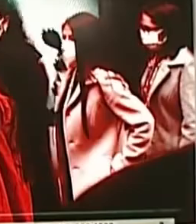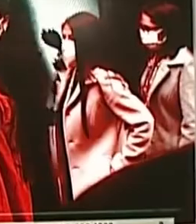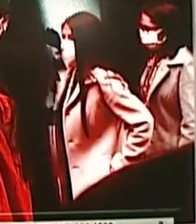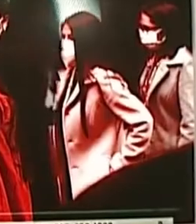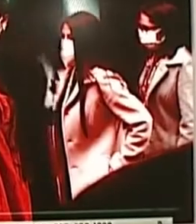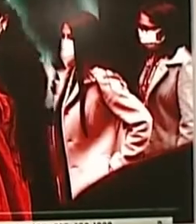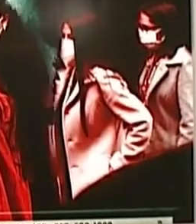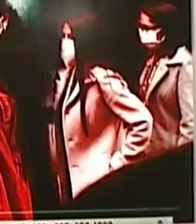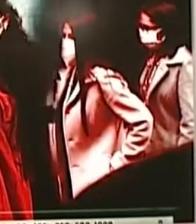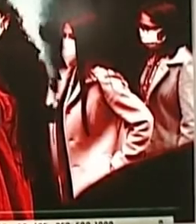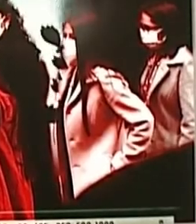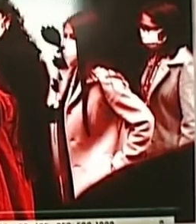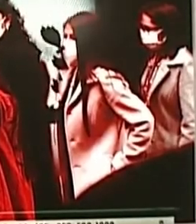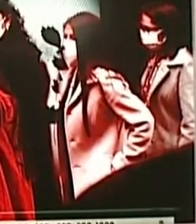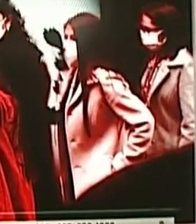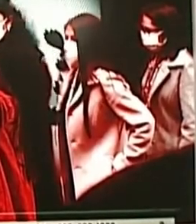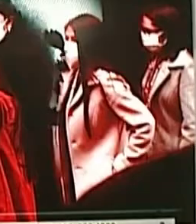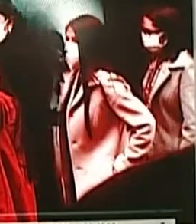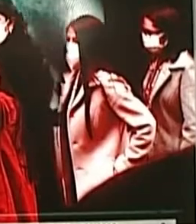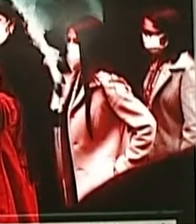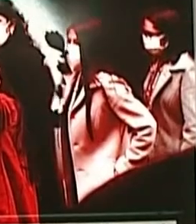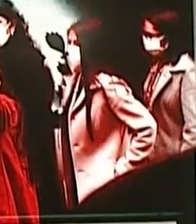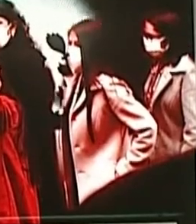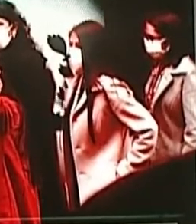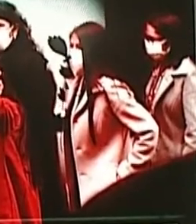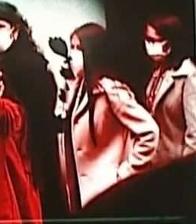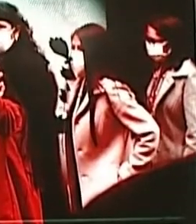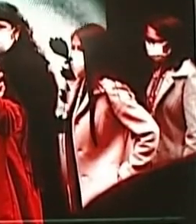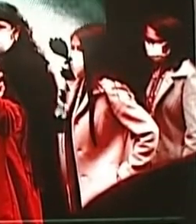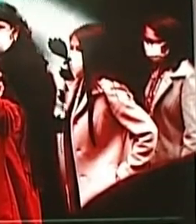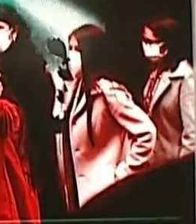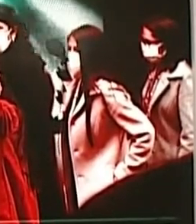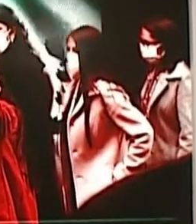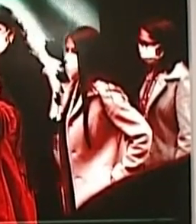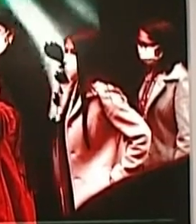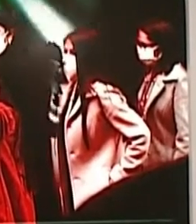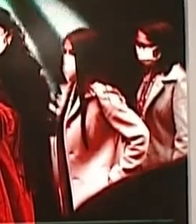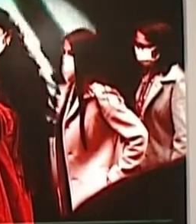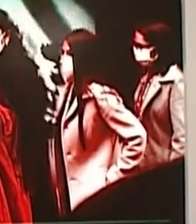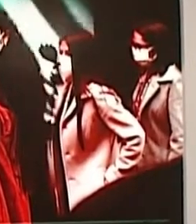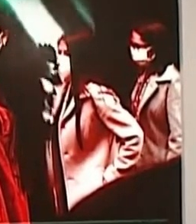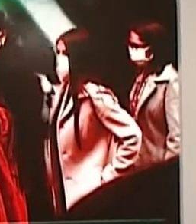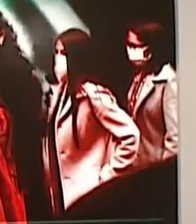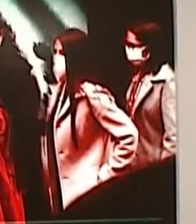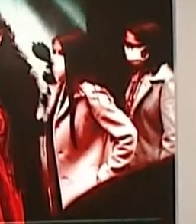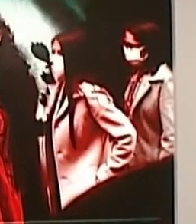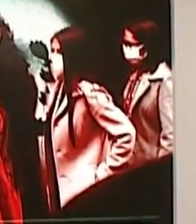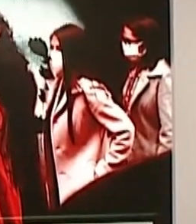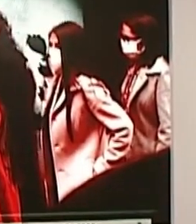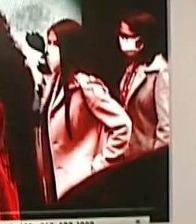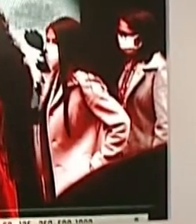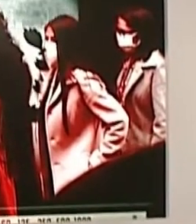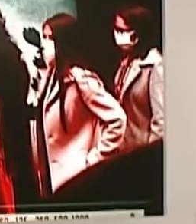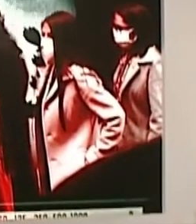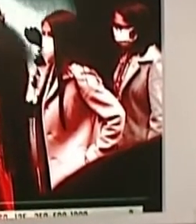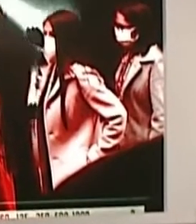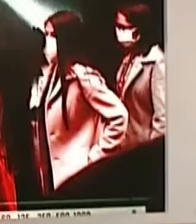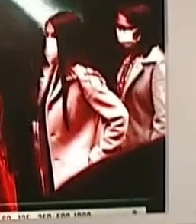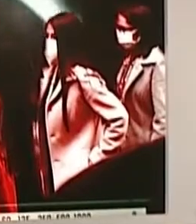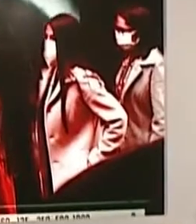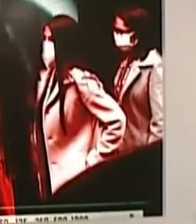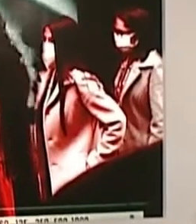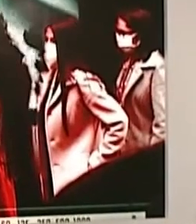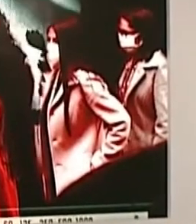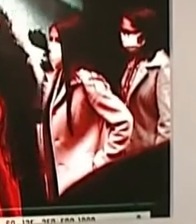con Germán Pérez Fernández del Castillo, que es doctor en filosofía política y que está en México. Germán, ¿cómo te va? Te saluda Darío